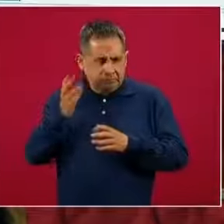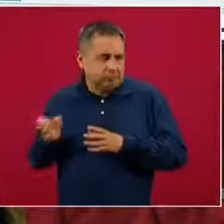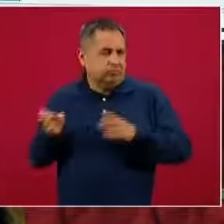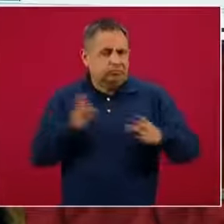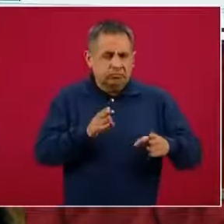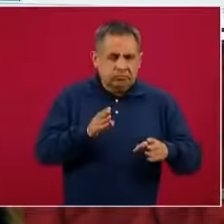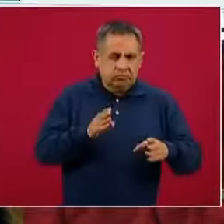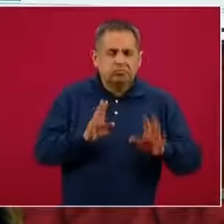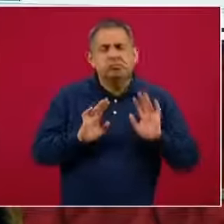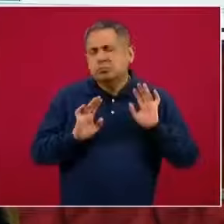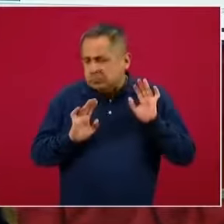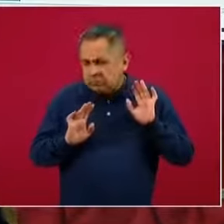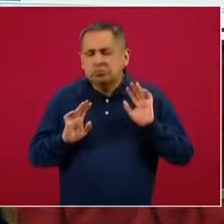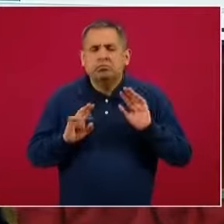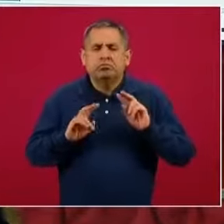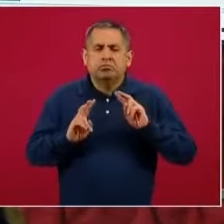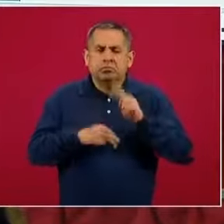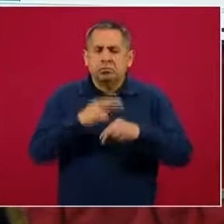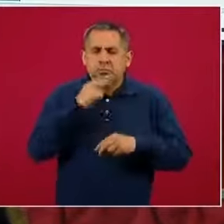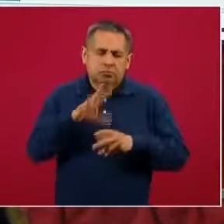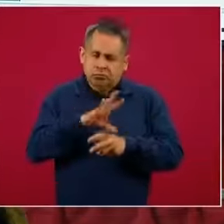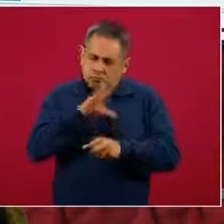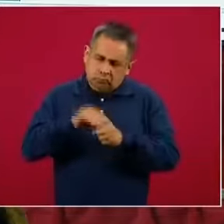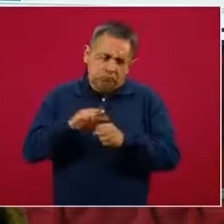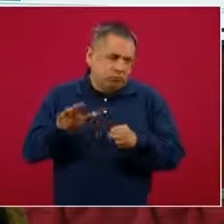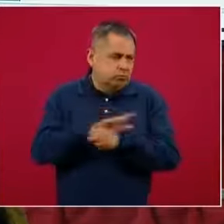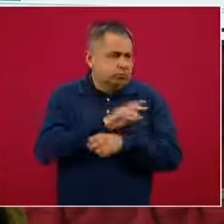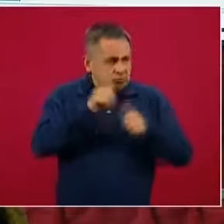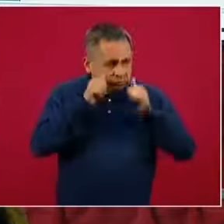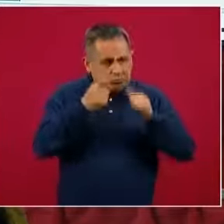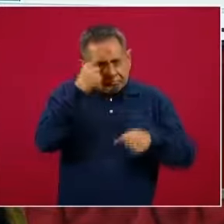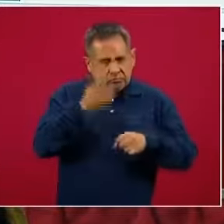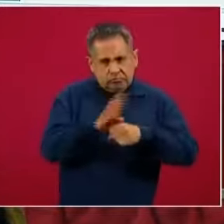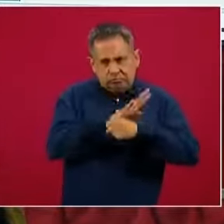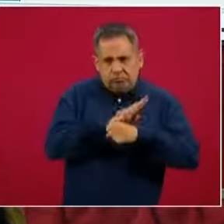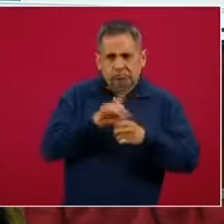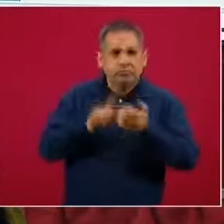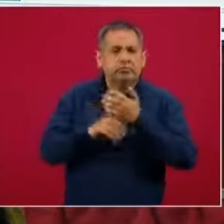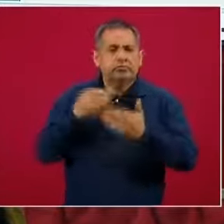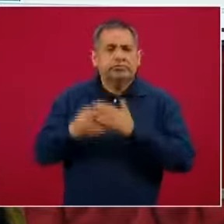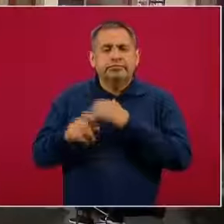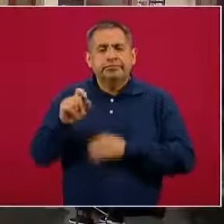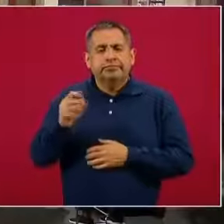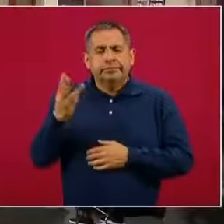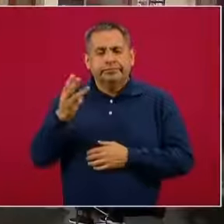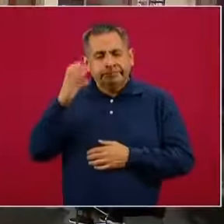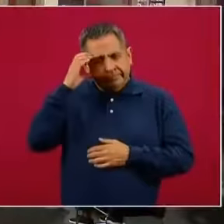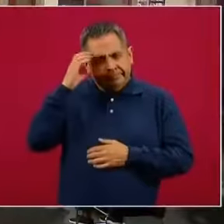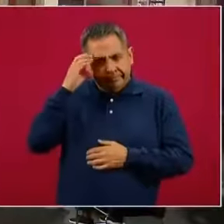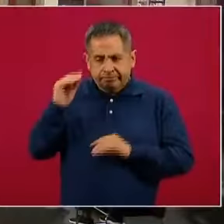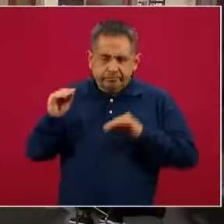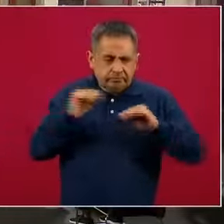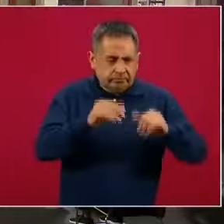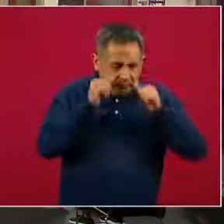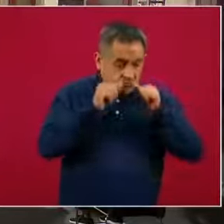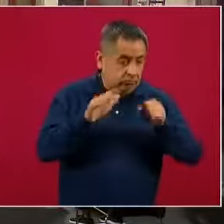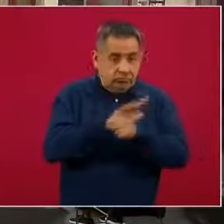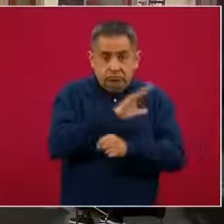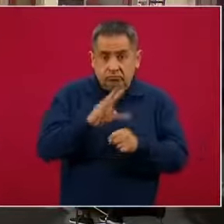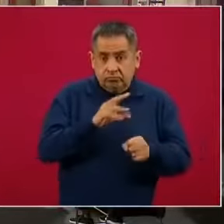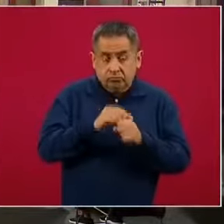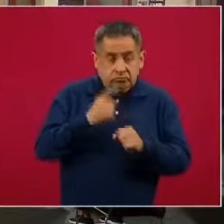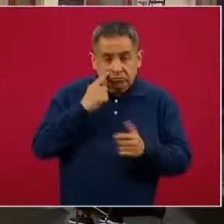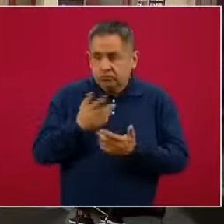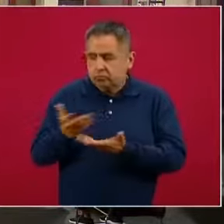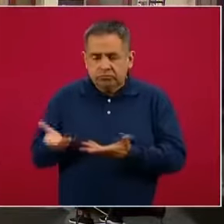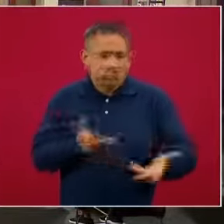Vamos a utilizarlo todo, nos faltan 23 camas para utilizar las 38 de manera plena